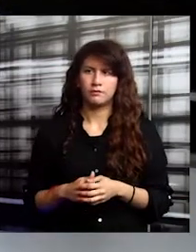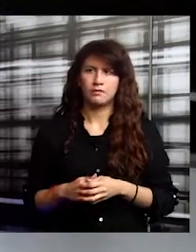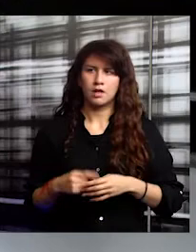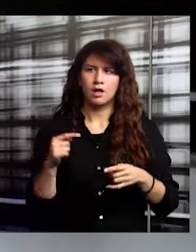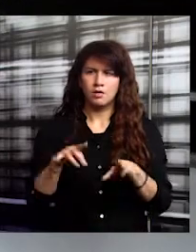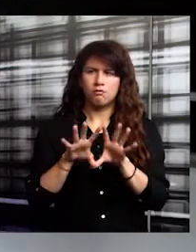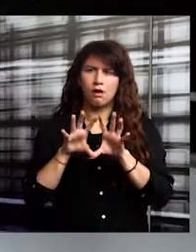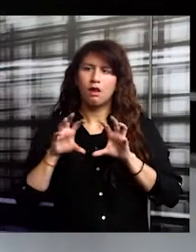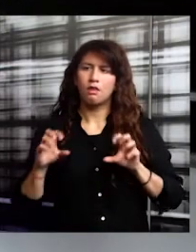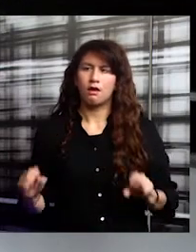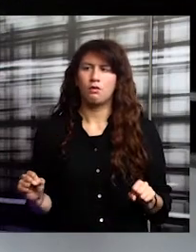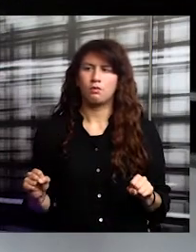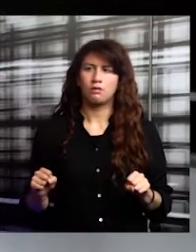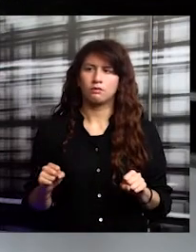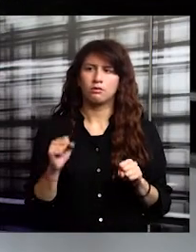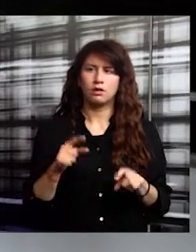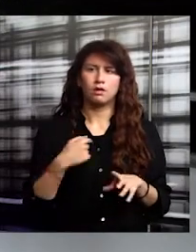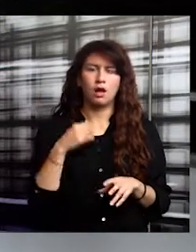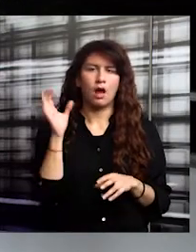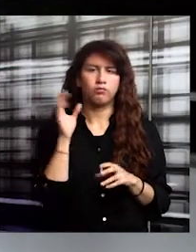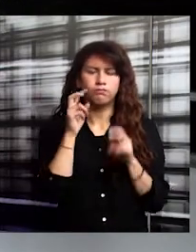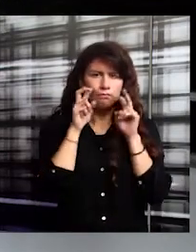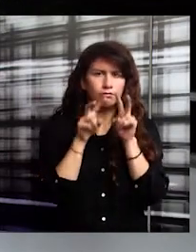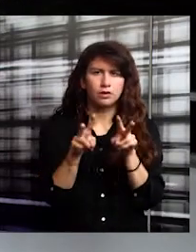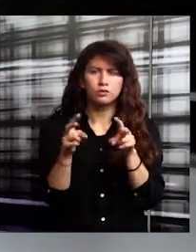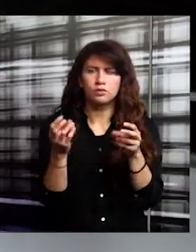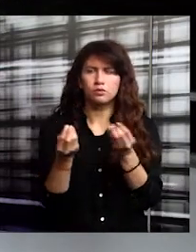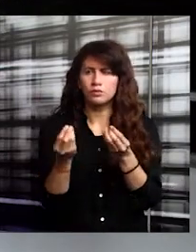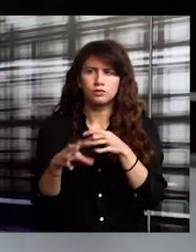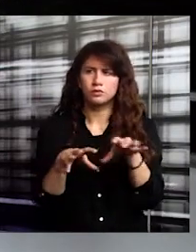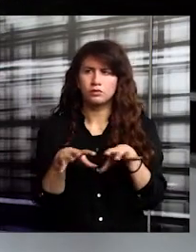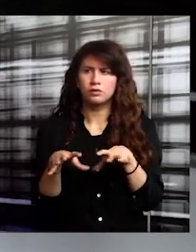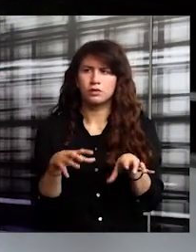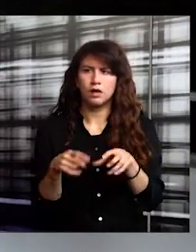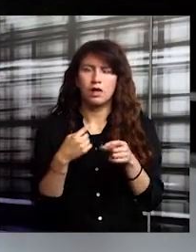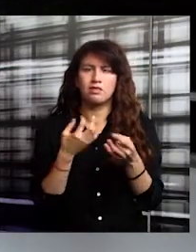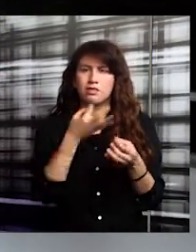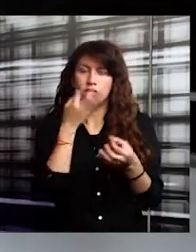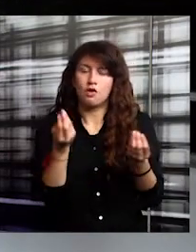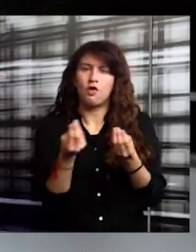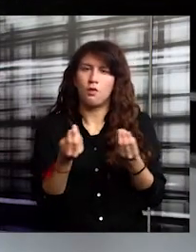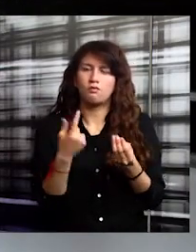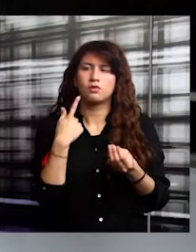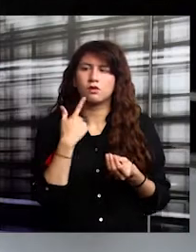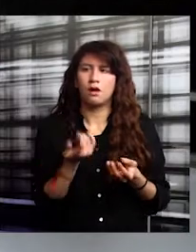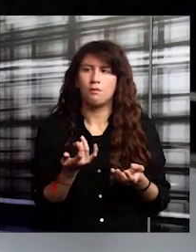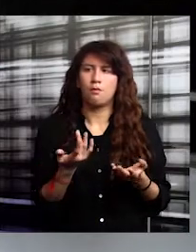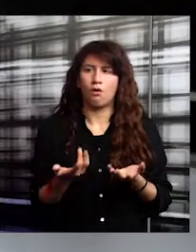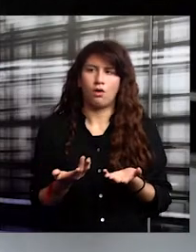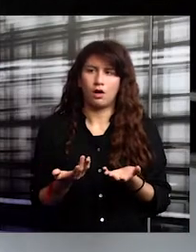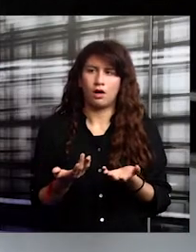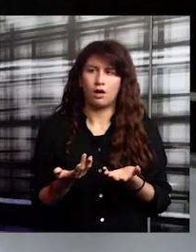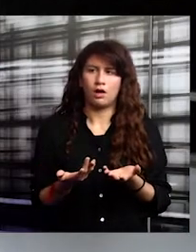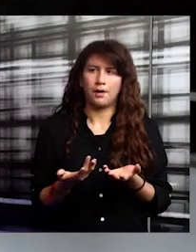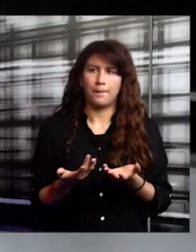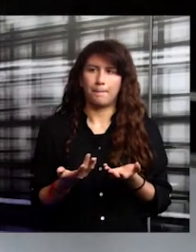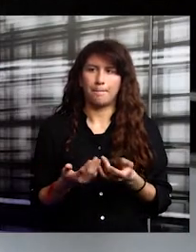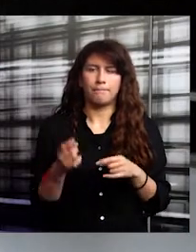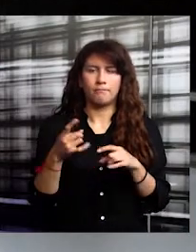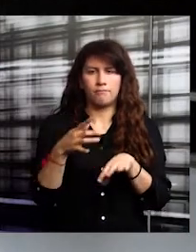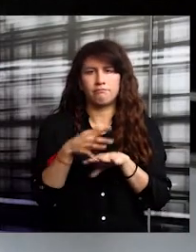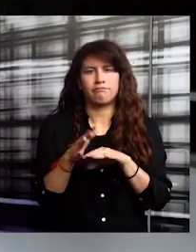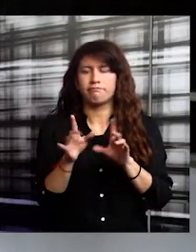He escuchado muchas voces, y digo muchas porque de diferentes sectores que indican, bueno, principalmente quienes apoyan